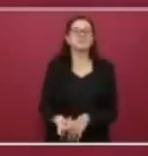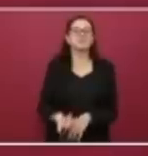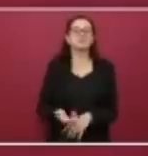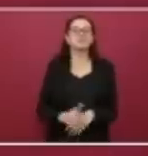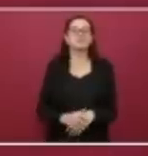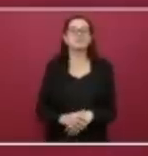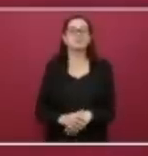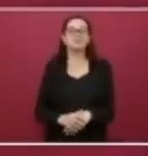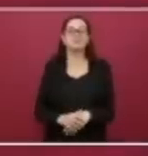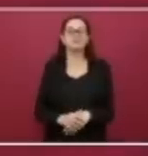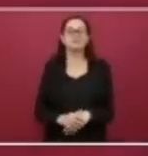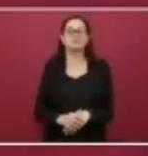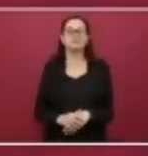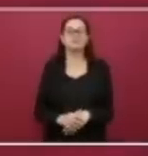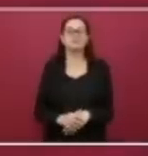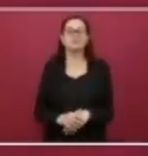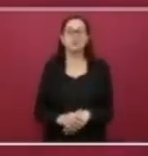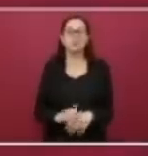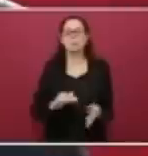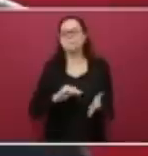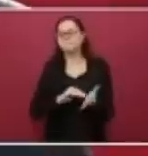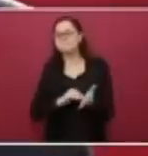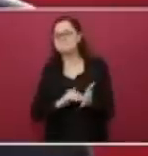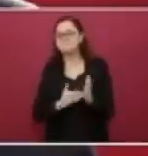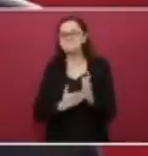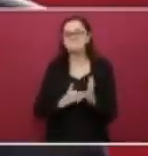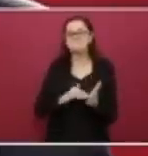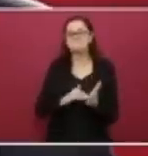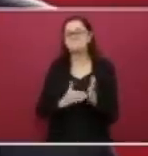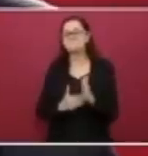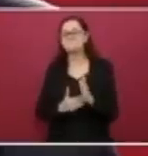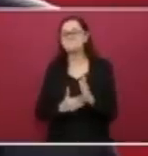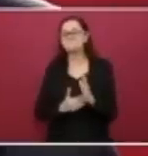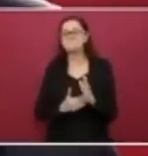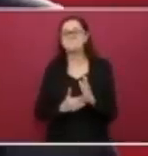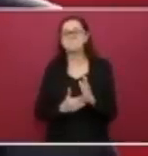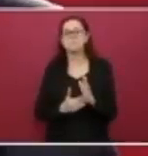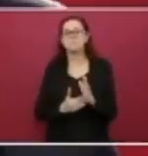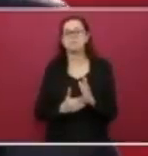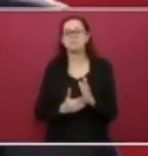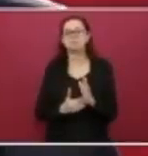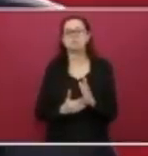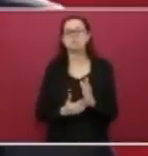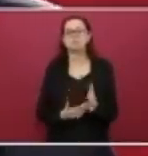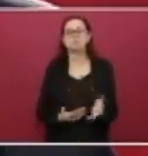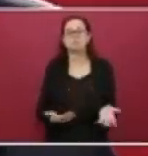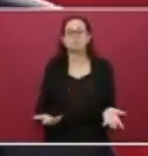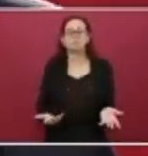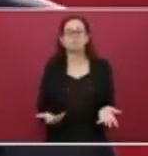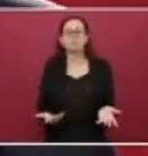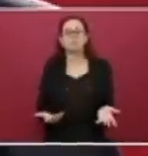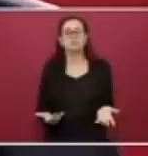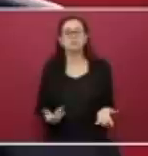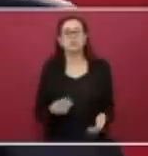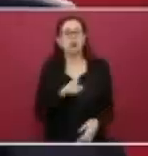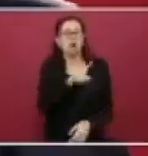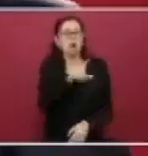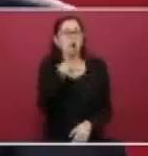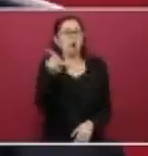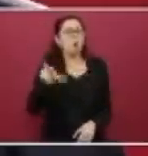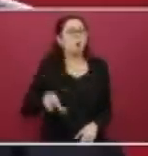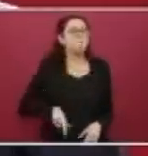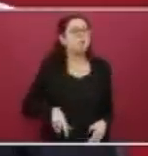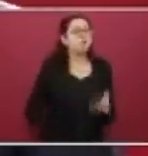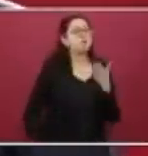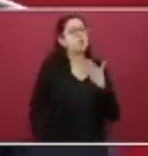puedan tener la excusa de que se están enfrentando a un gobierno represor